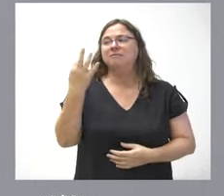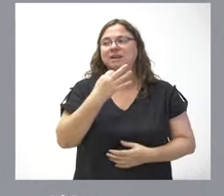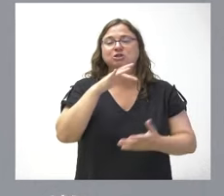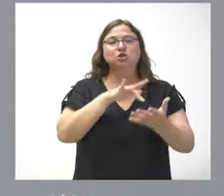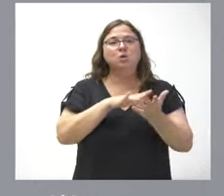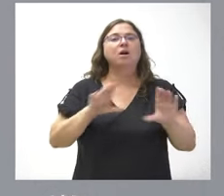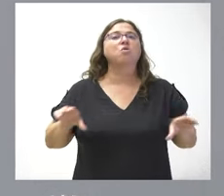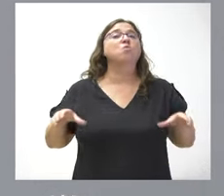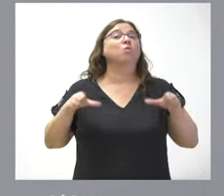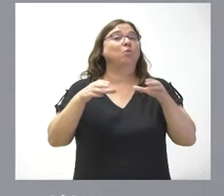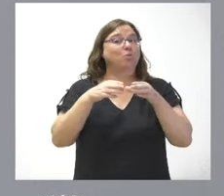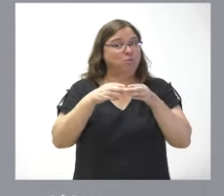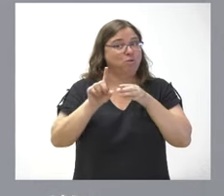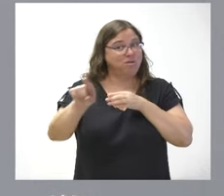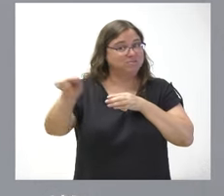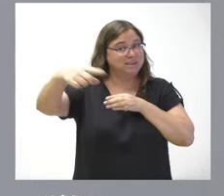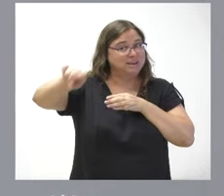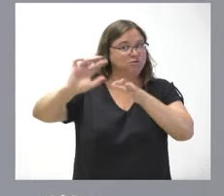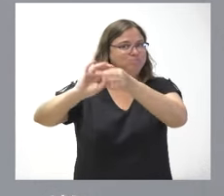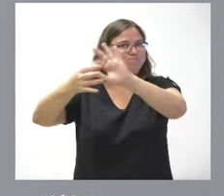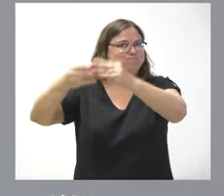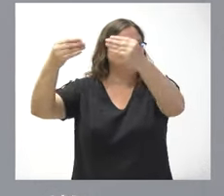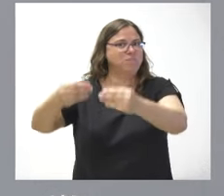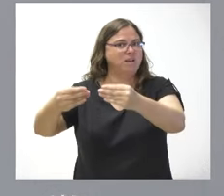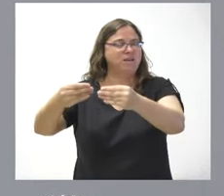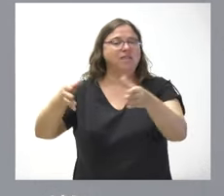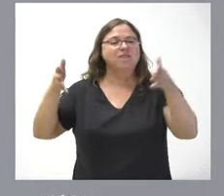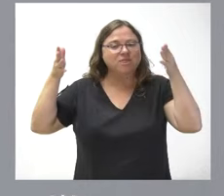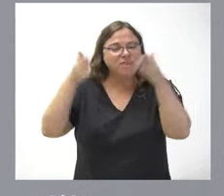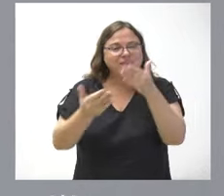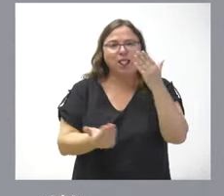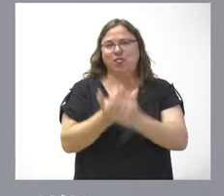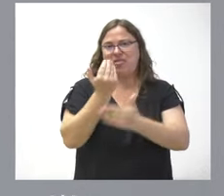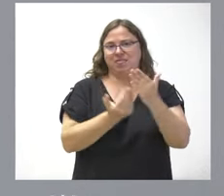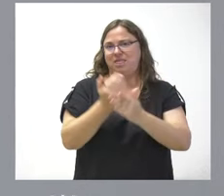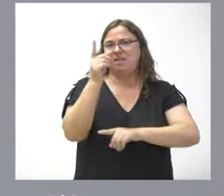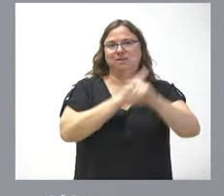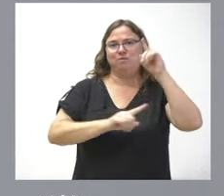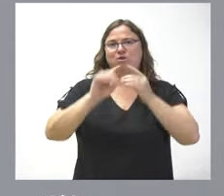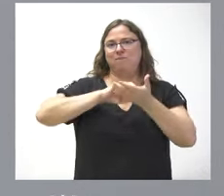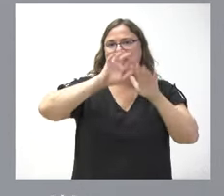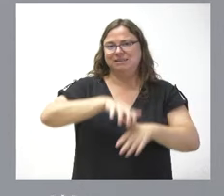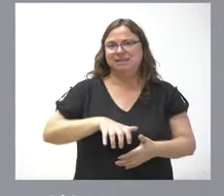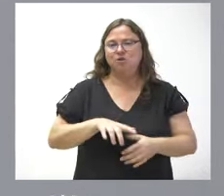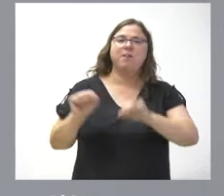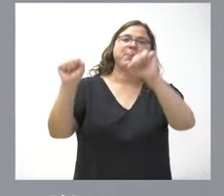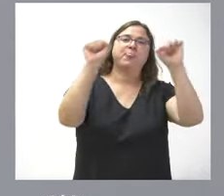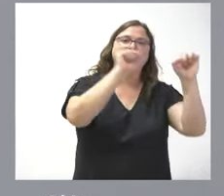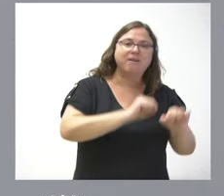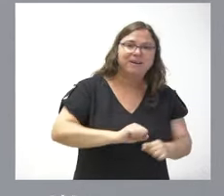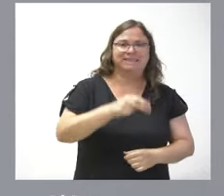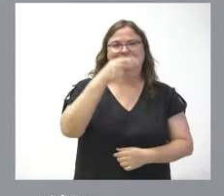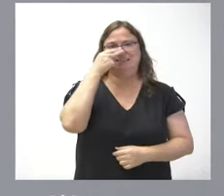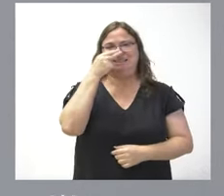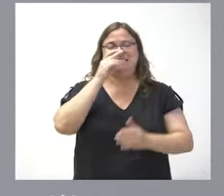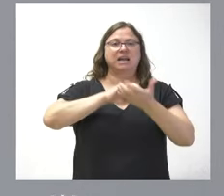grupo al otro lado que esté cohesionado que esté centrado en el día a día de los problemas de Castilla y león que defienda los intereses